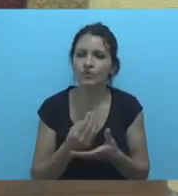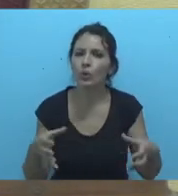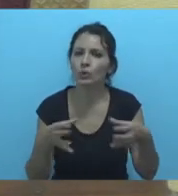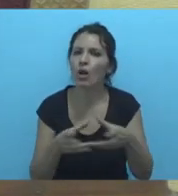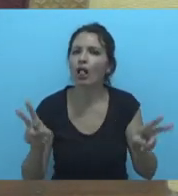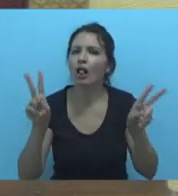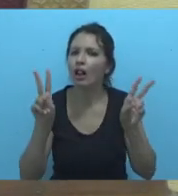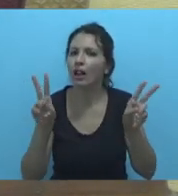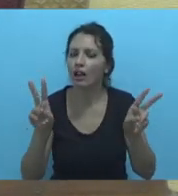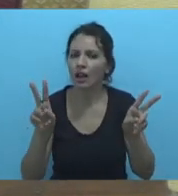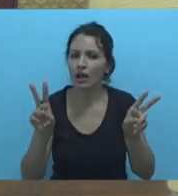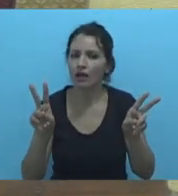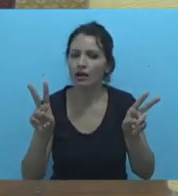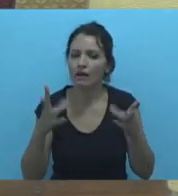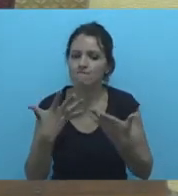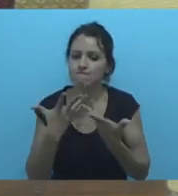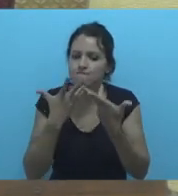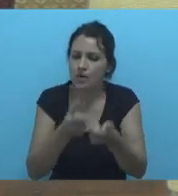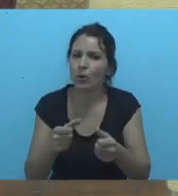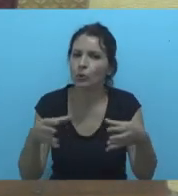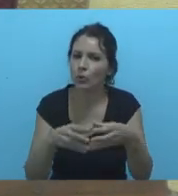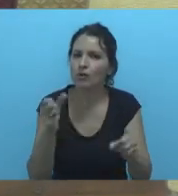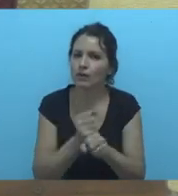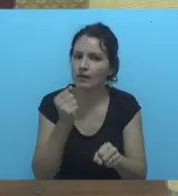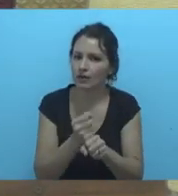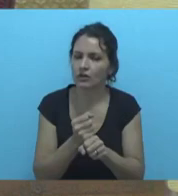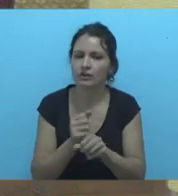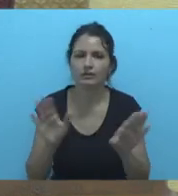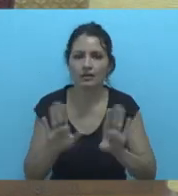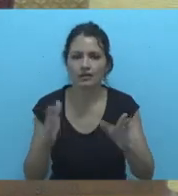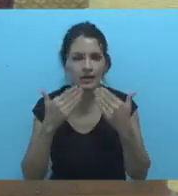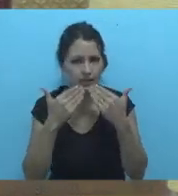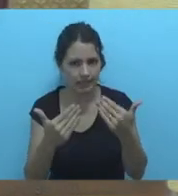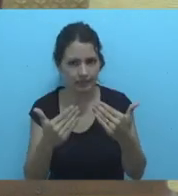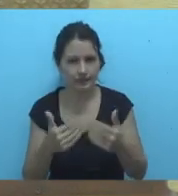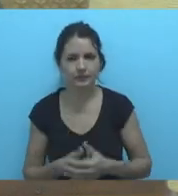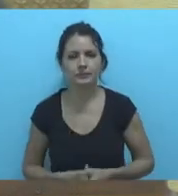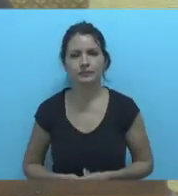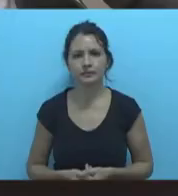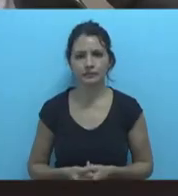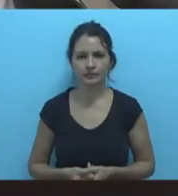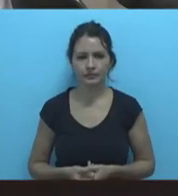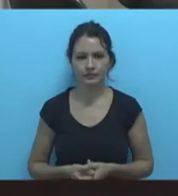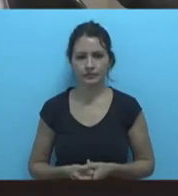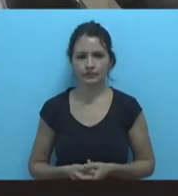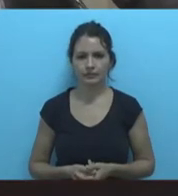justicialista, defienda a los sectores trabajadores. Gracias, señora Presidenta. Gracias, diputada del